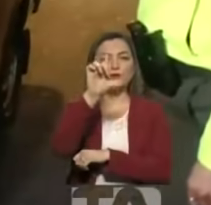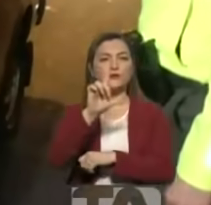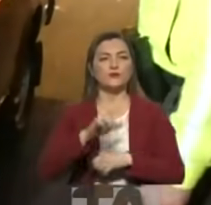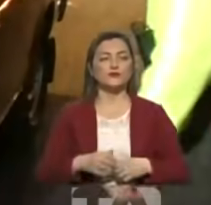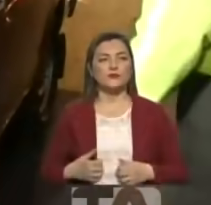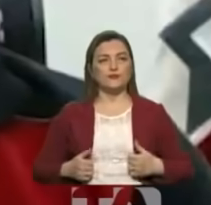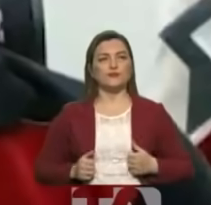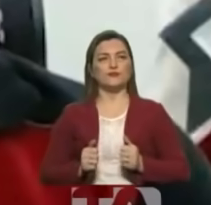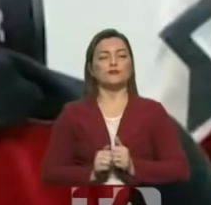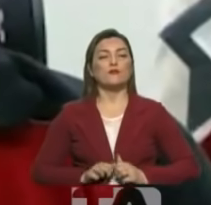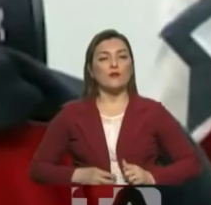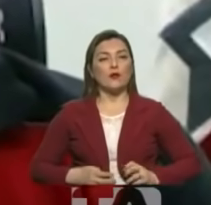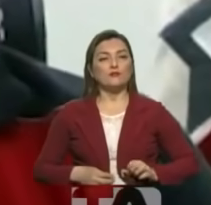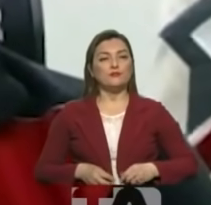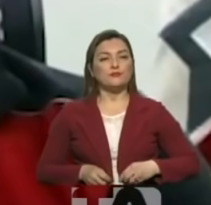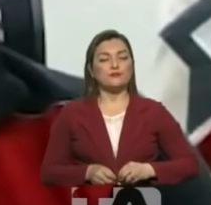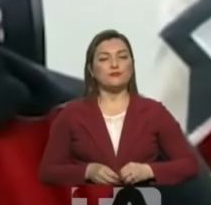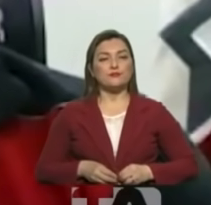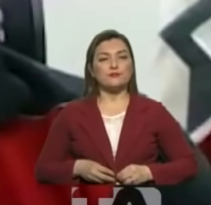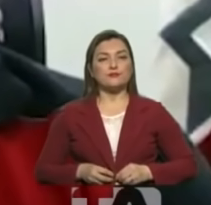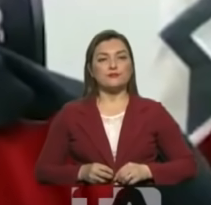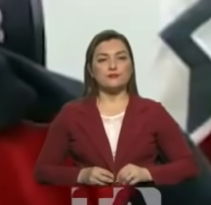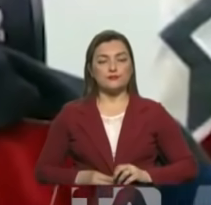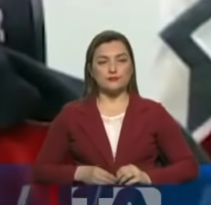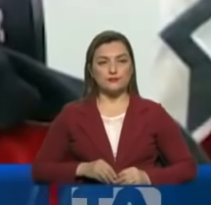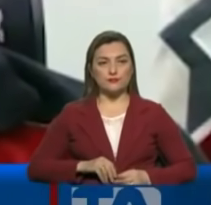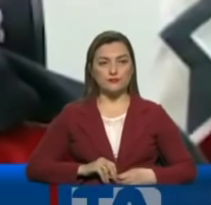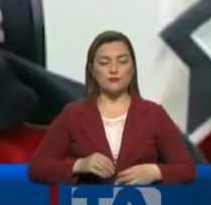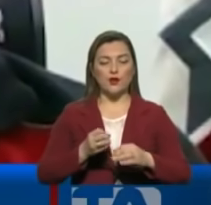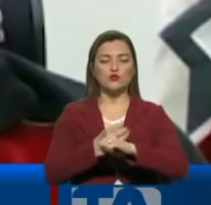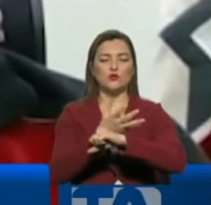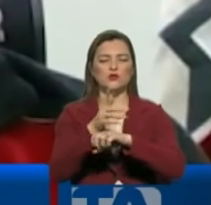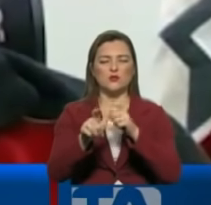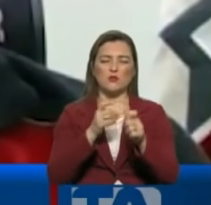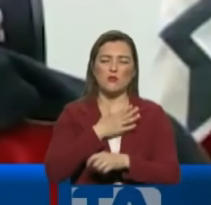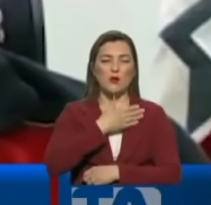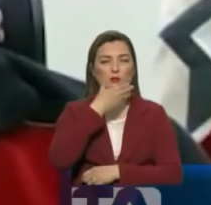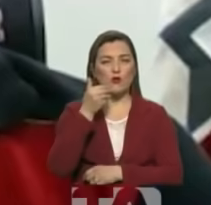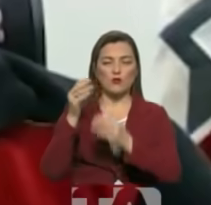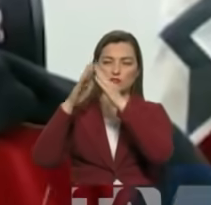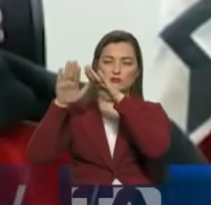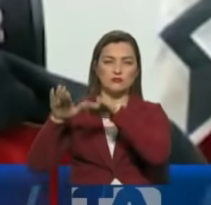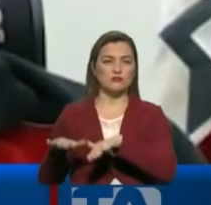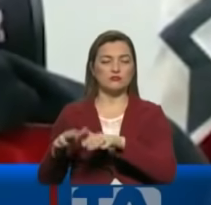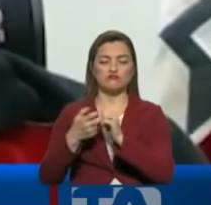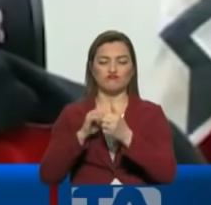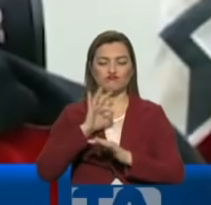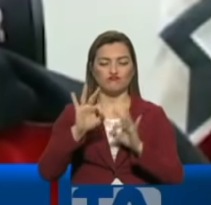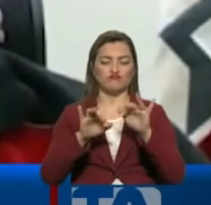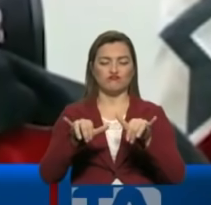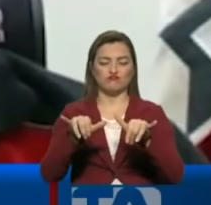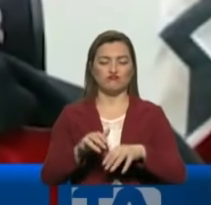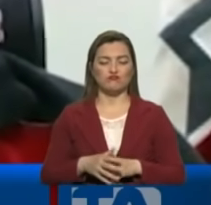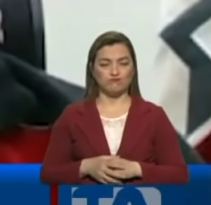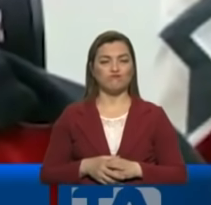día lunes. Pero ¿cuál es la sugerencia que les hacemos a la ciudadanía? Quédese en casa. Quédese en casa porque la crisis sanitaria continúa,